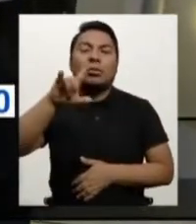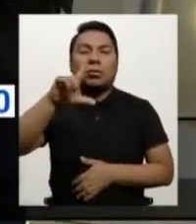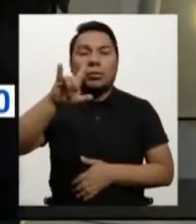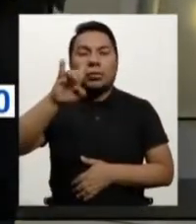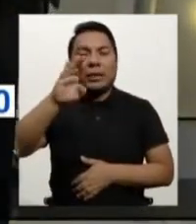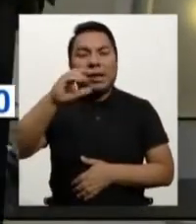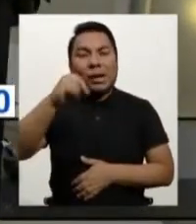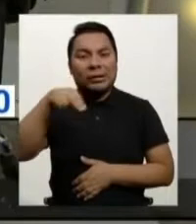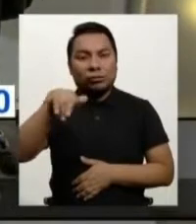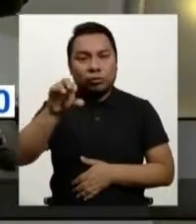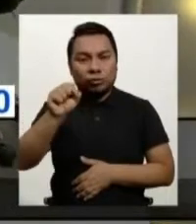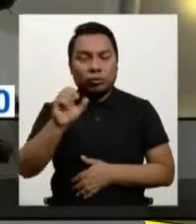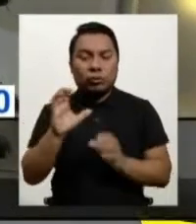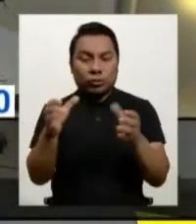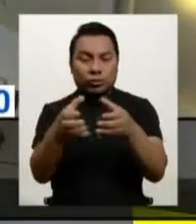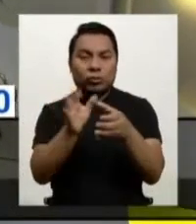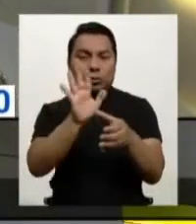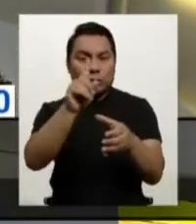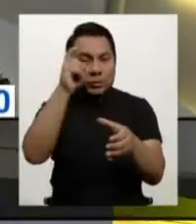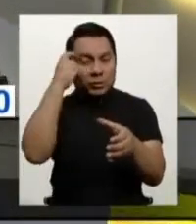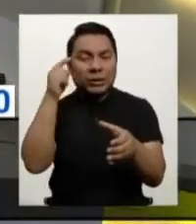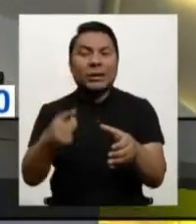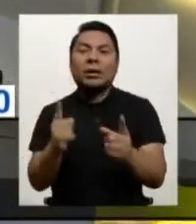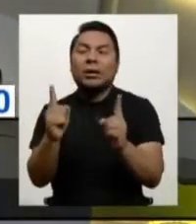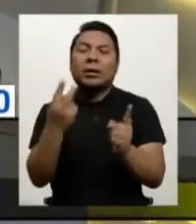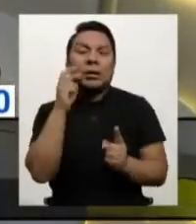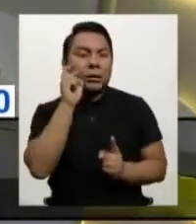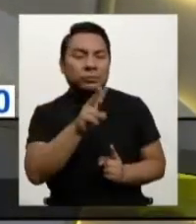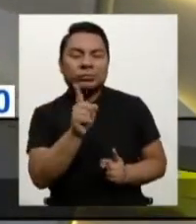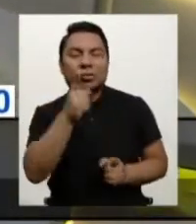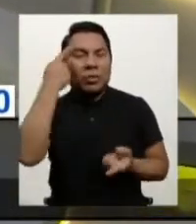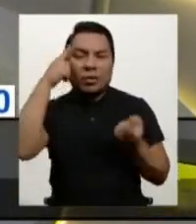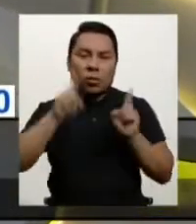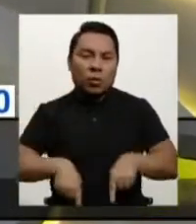sea, en el caso de Joe Cocker o otros que, digamos, están en desacuerdo